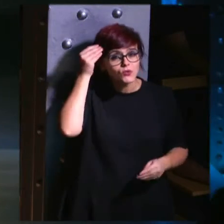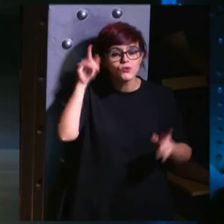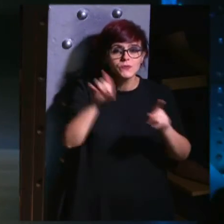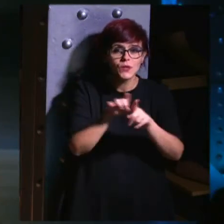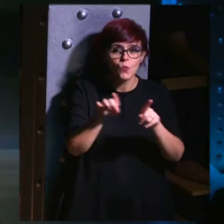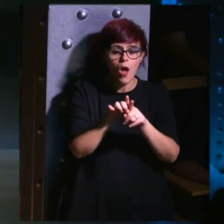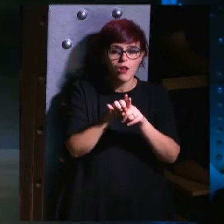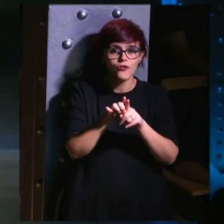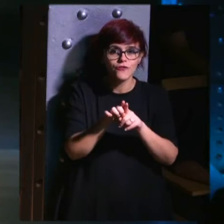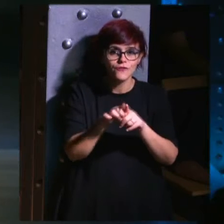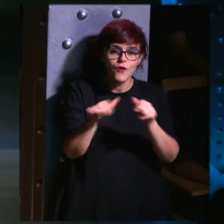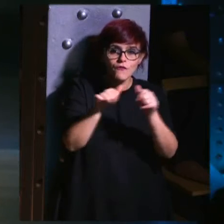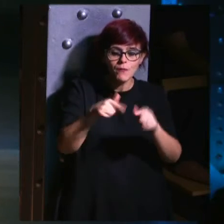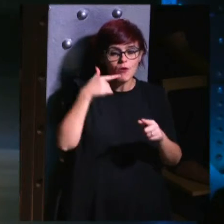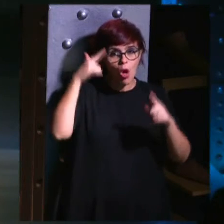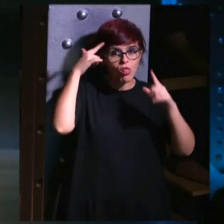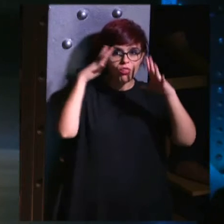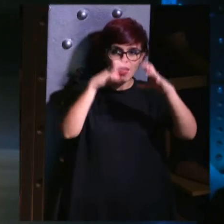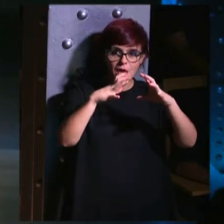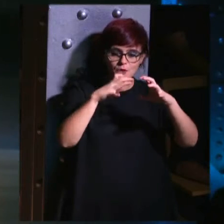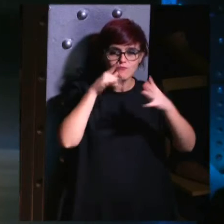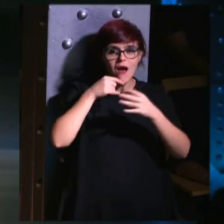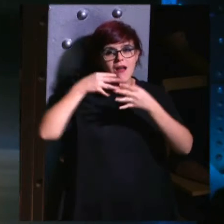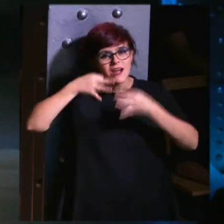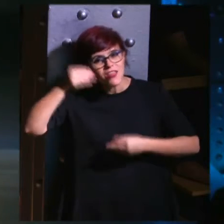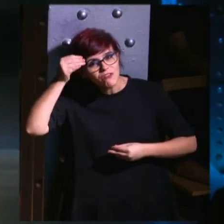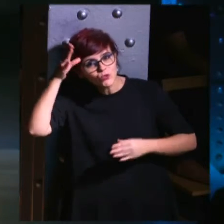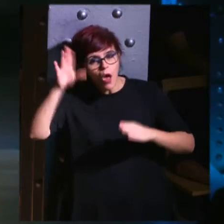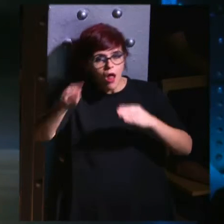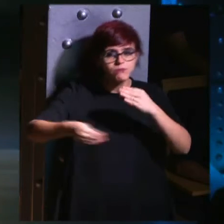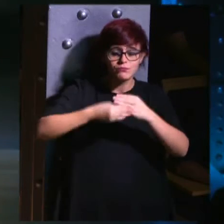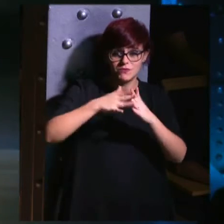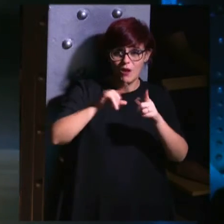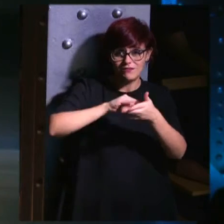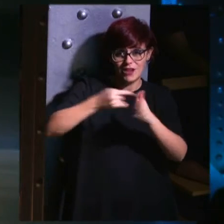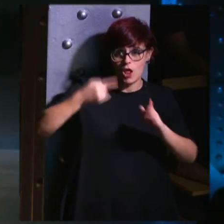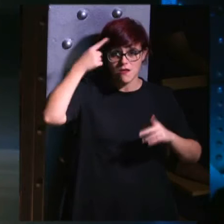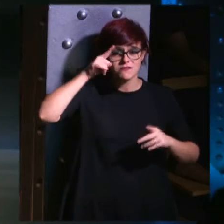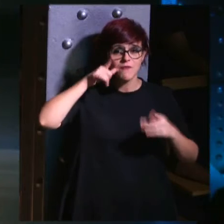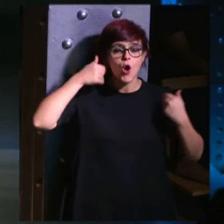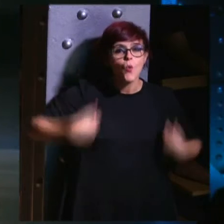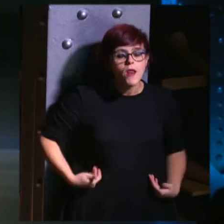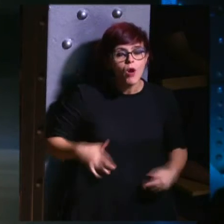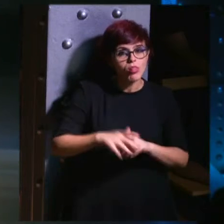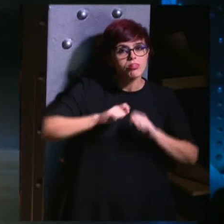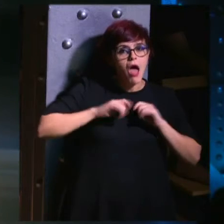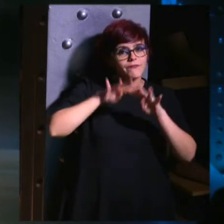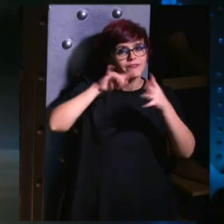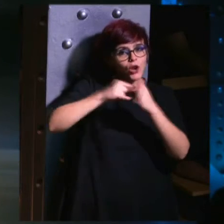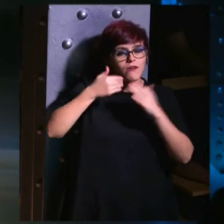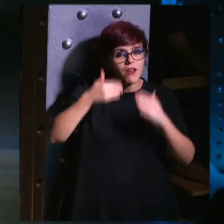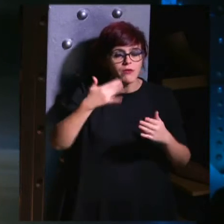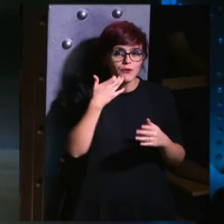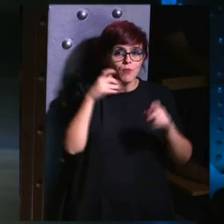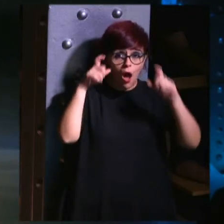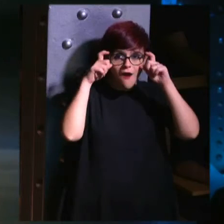una extensión de nuestro cerebro. Igual que la tecnología es una extensión de nuestros cuerpos, que nos permite pensar mejor, ver mejor con unas